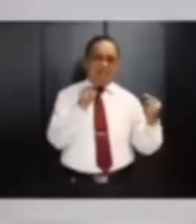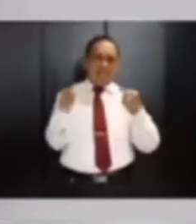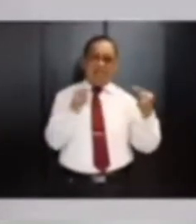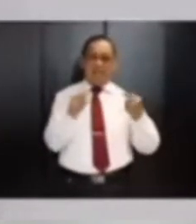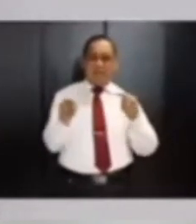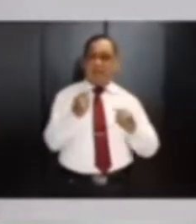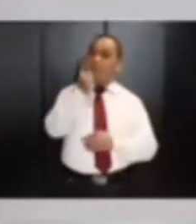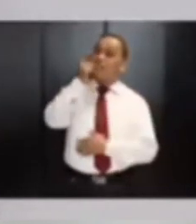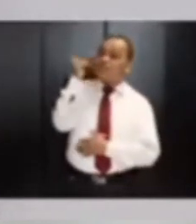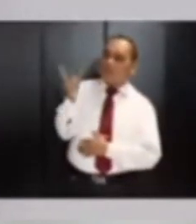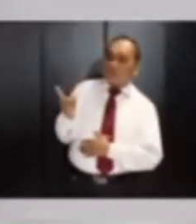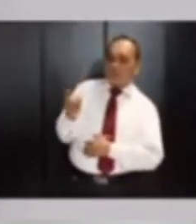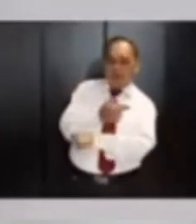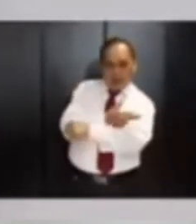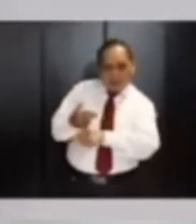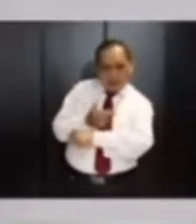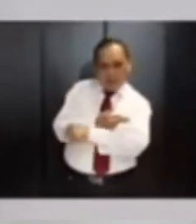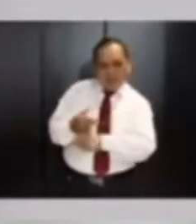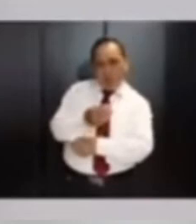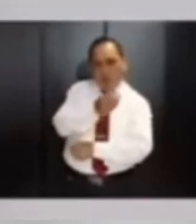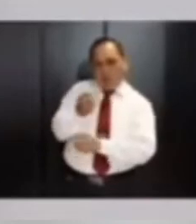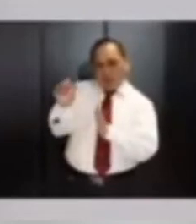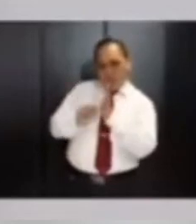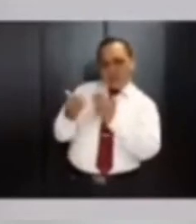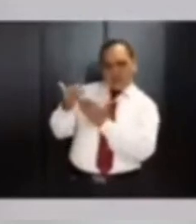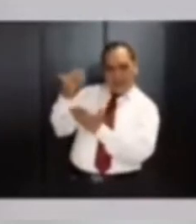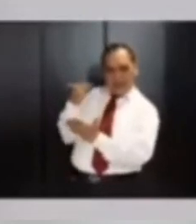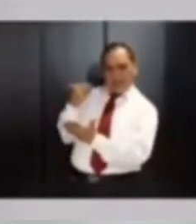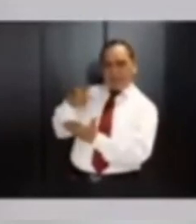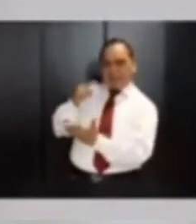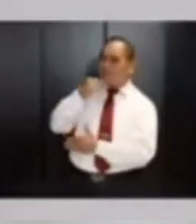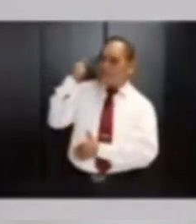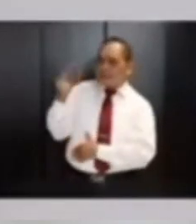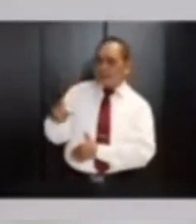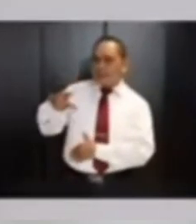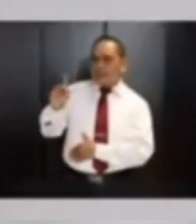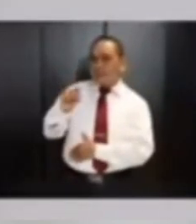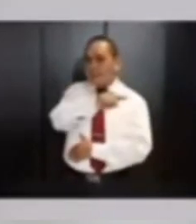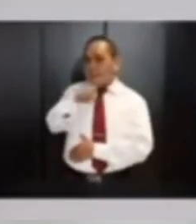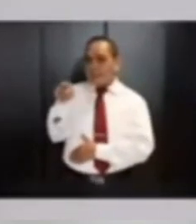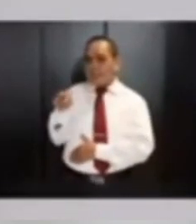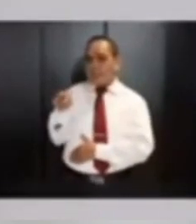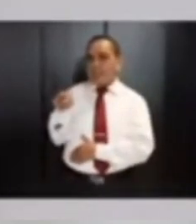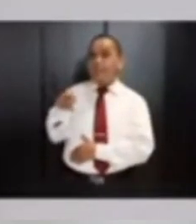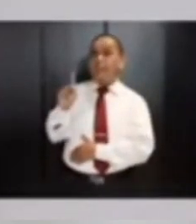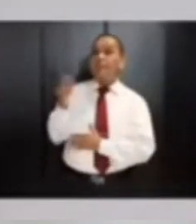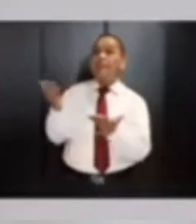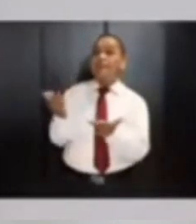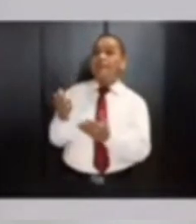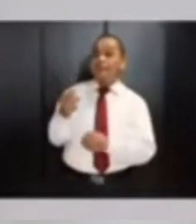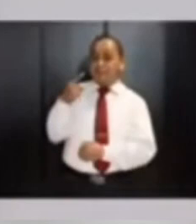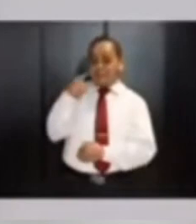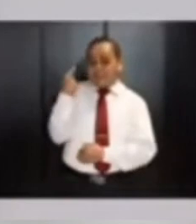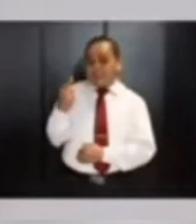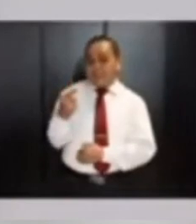te lo dije desde que lo organizará desde meses antes que no llegan las camino llega nada no sería el término con